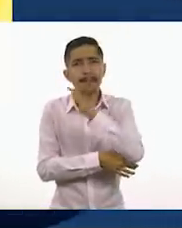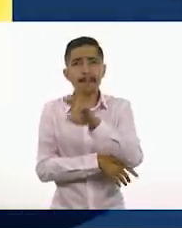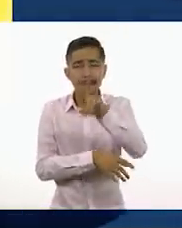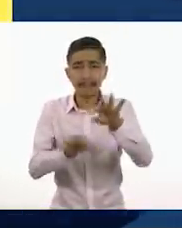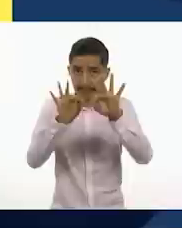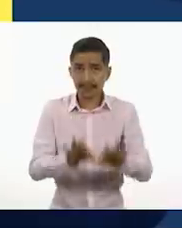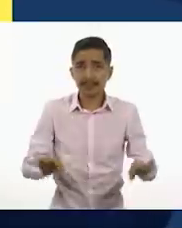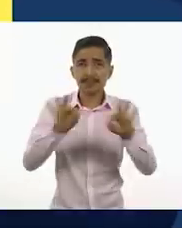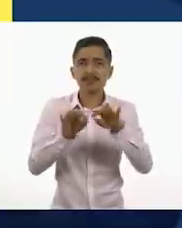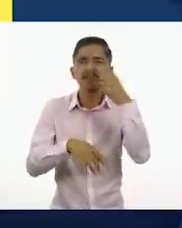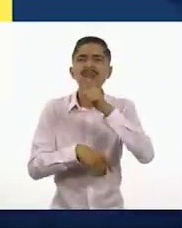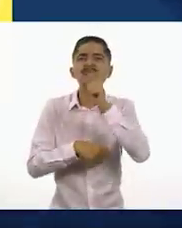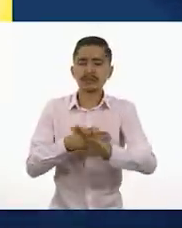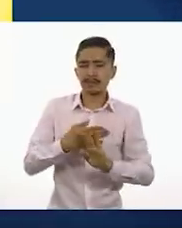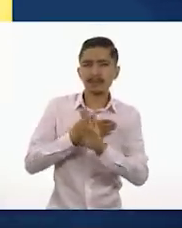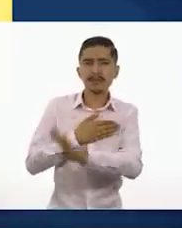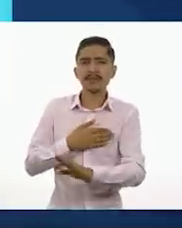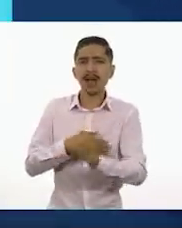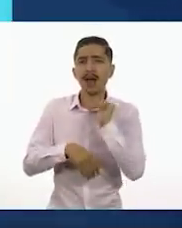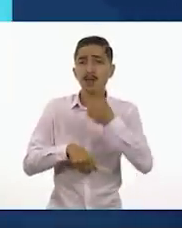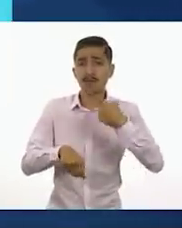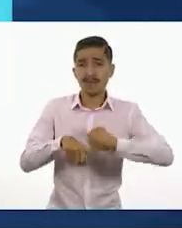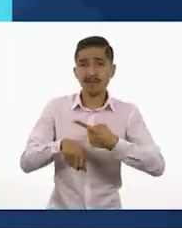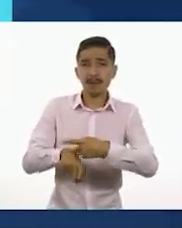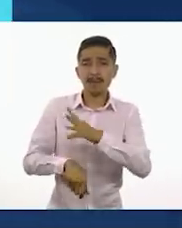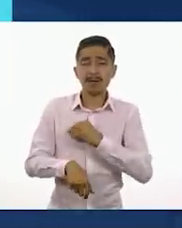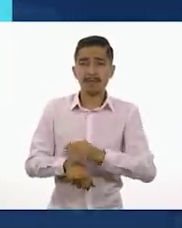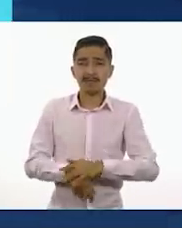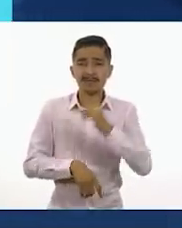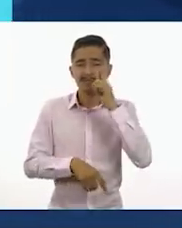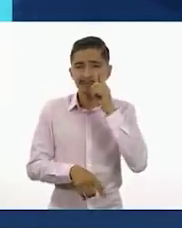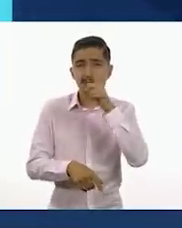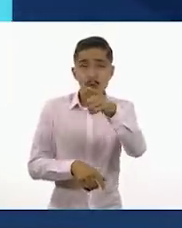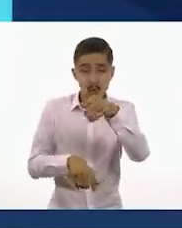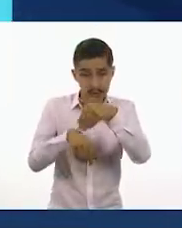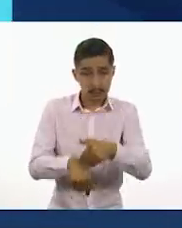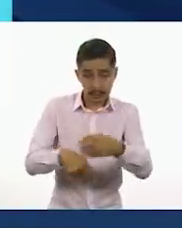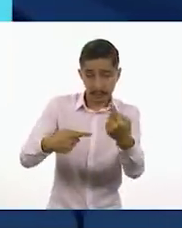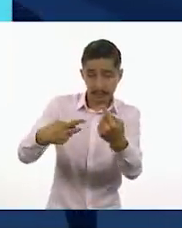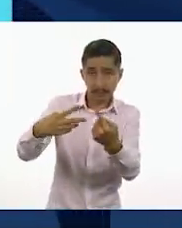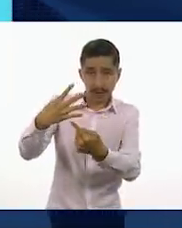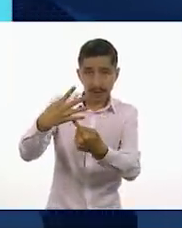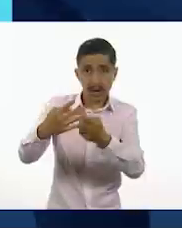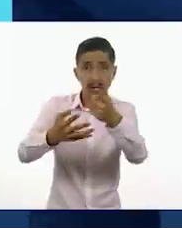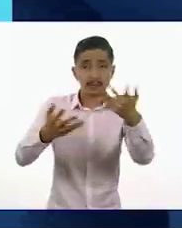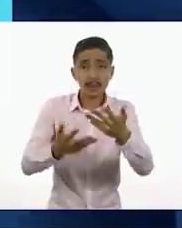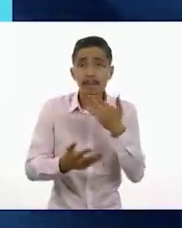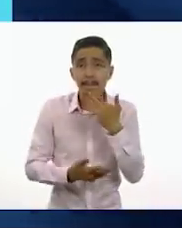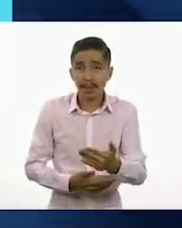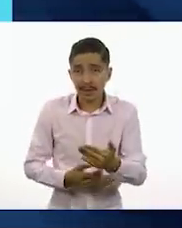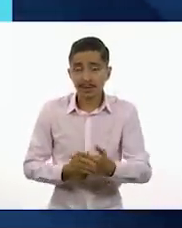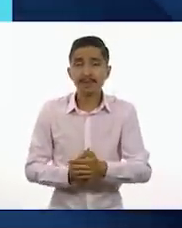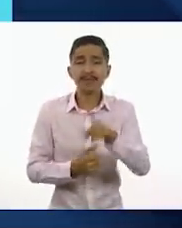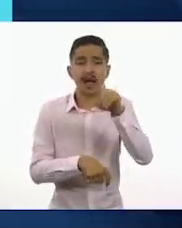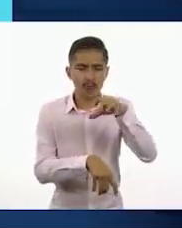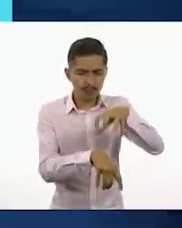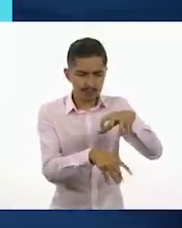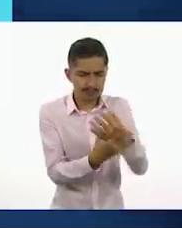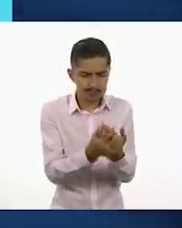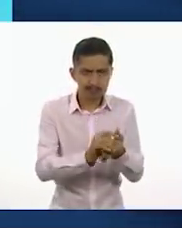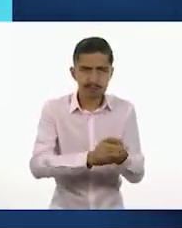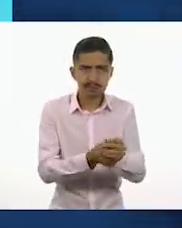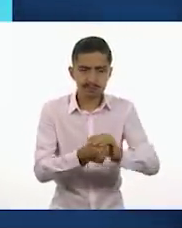importante para prevenir cualquier enfermedad. Sigue estos pasos para hacerlo correctamente. Moja tus